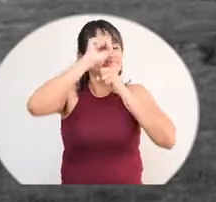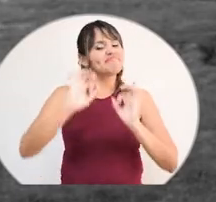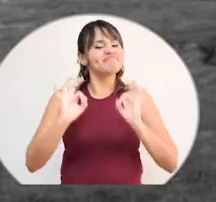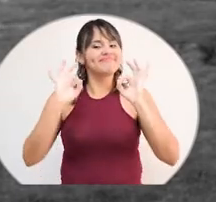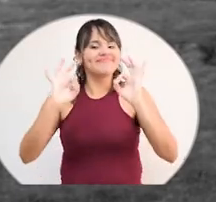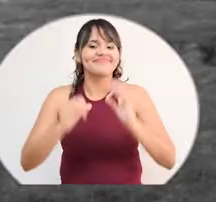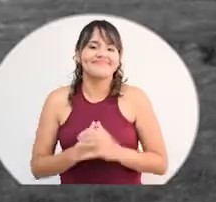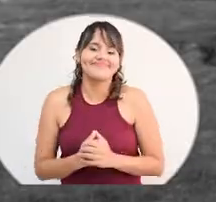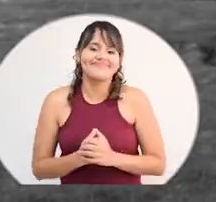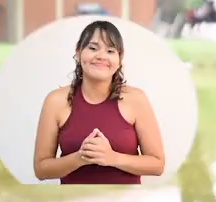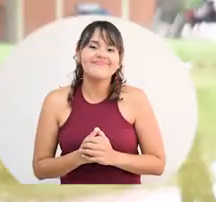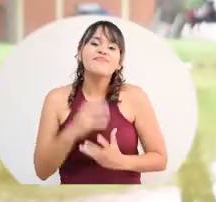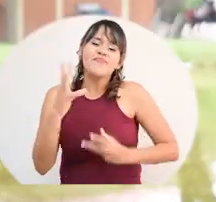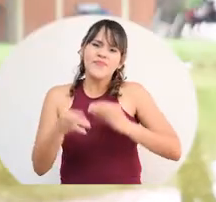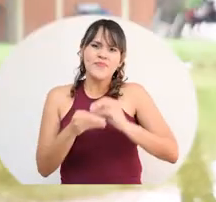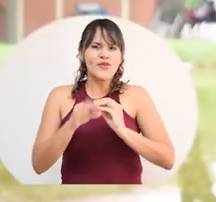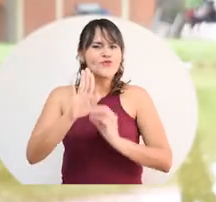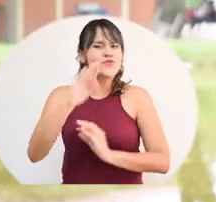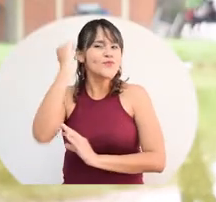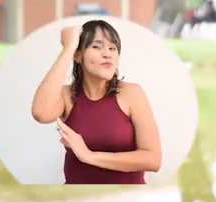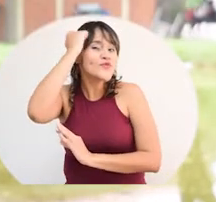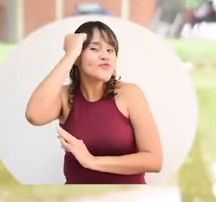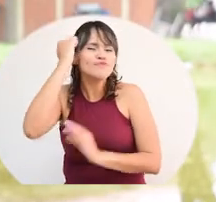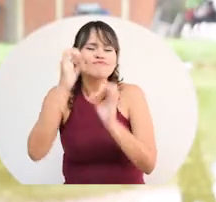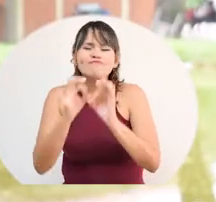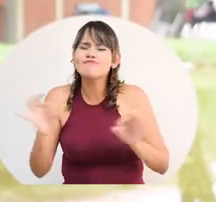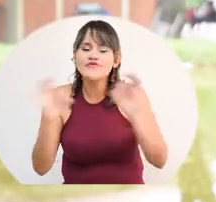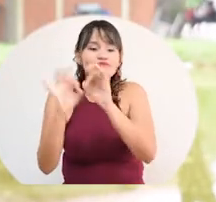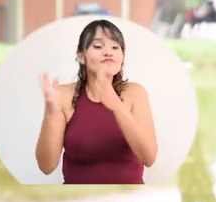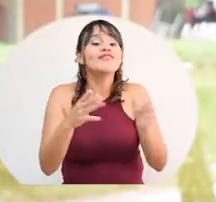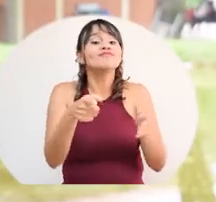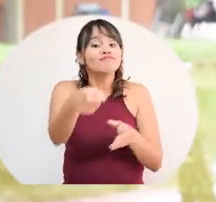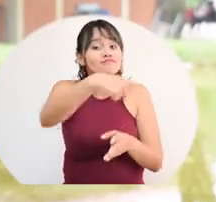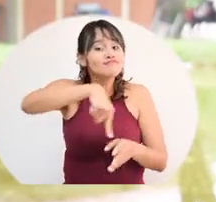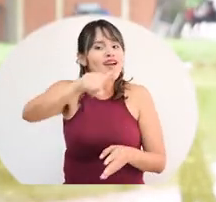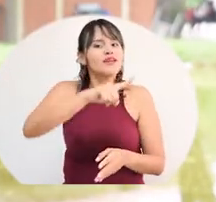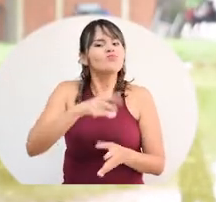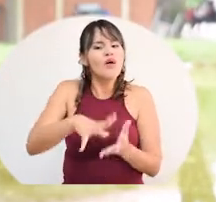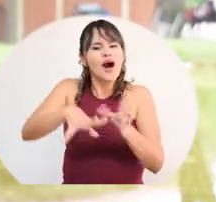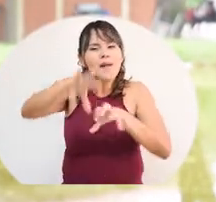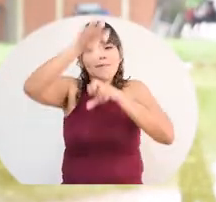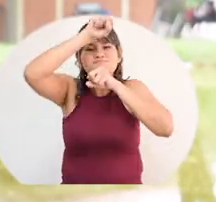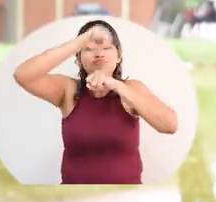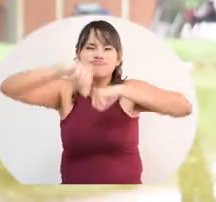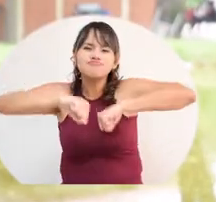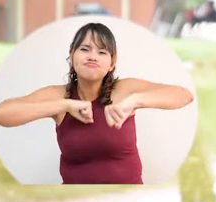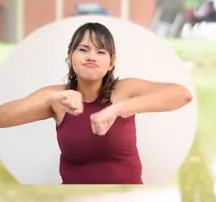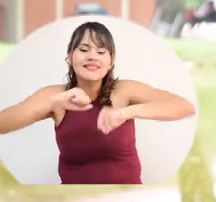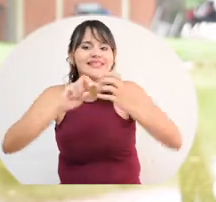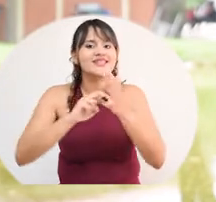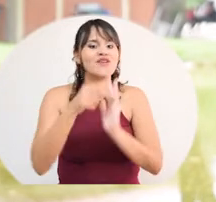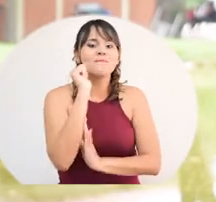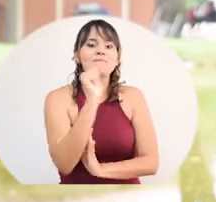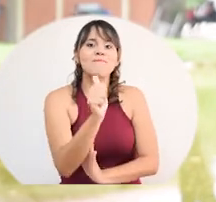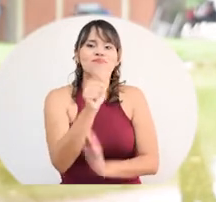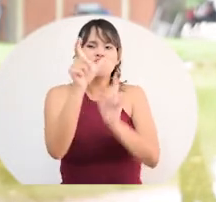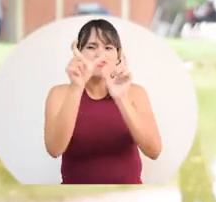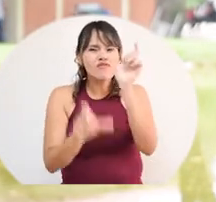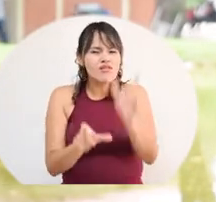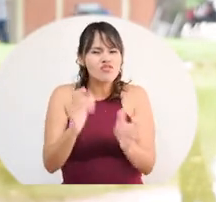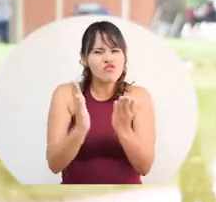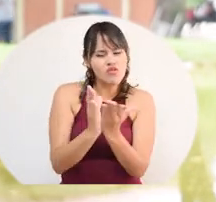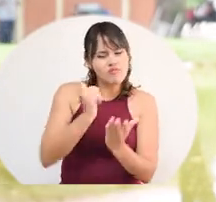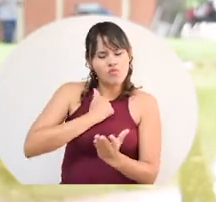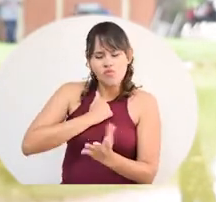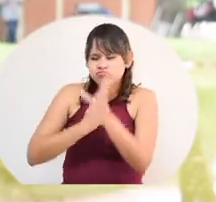más fácil el proceso de aprendizaje también hay un concepto que va ligado a este que es el aprendizaje activo justamente que es el estudiante como protagonista